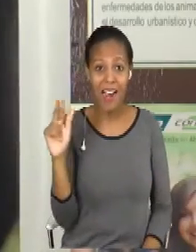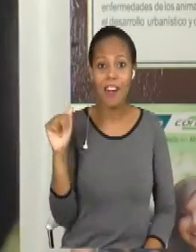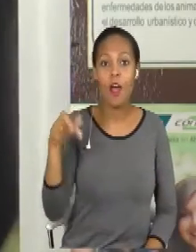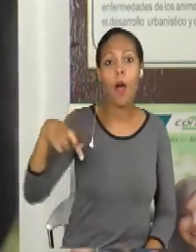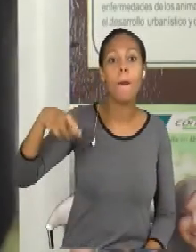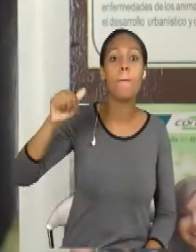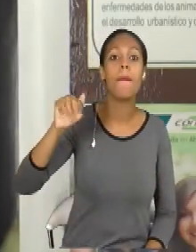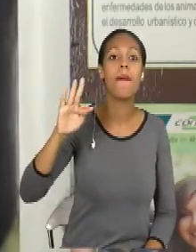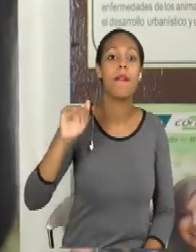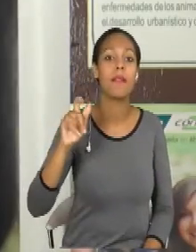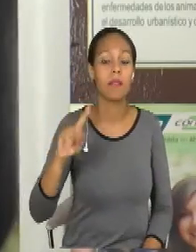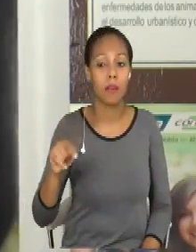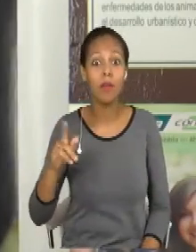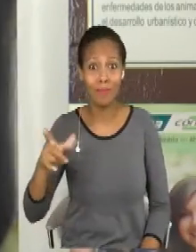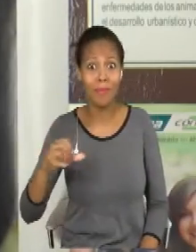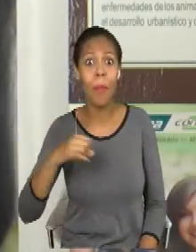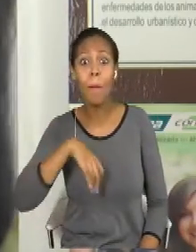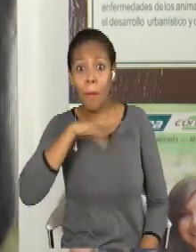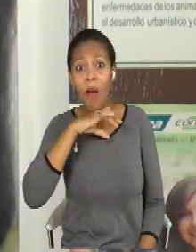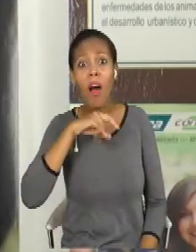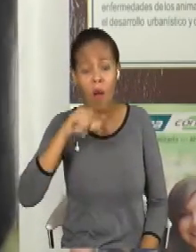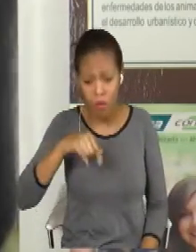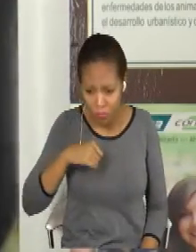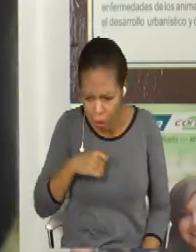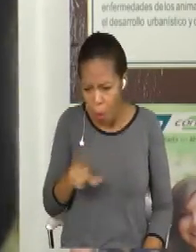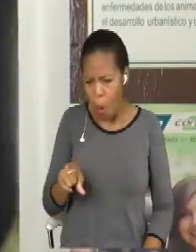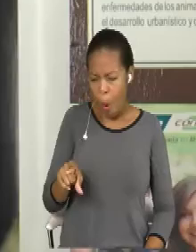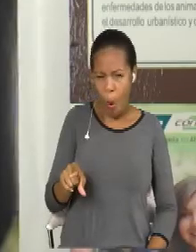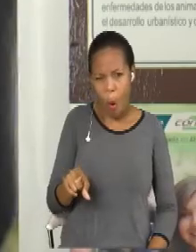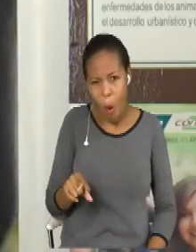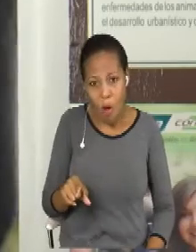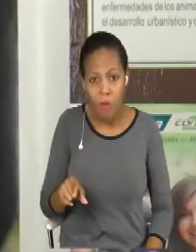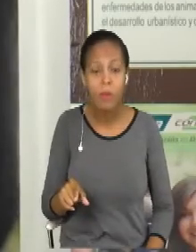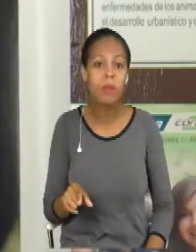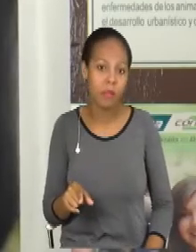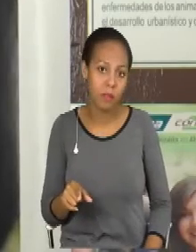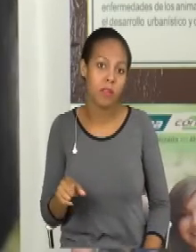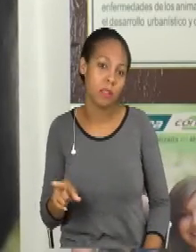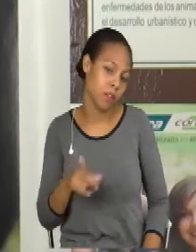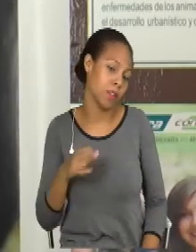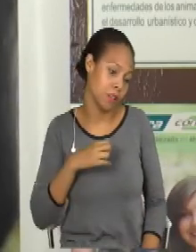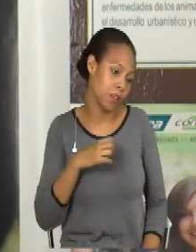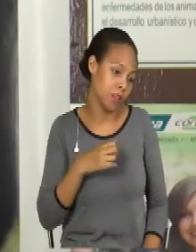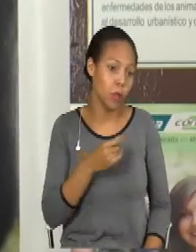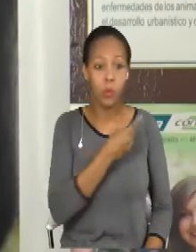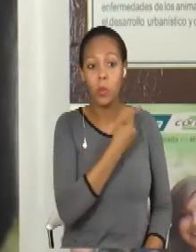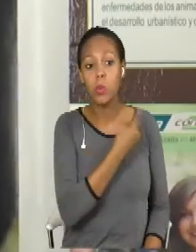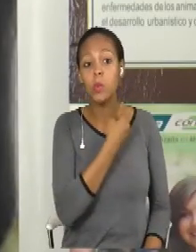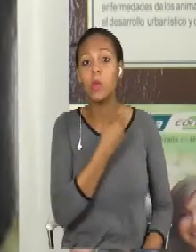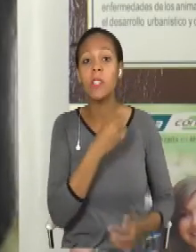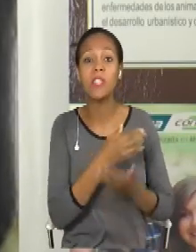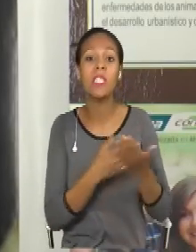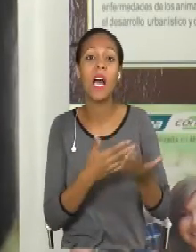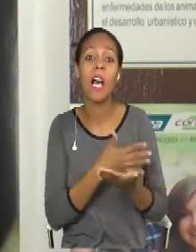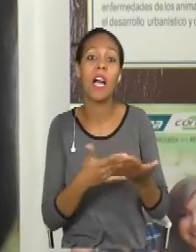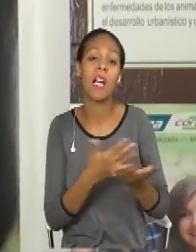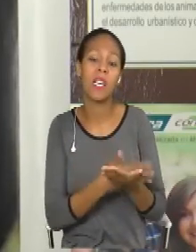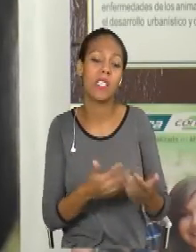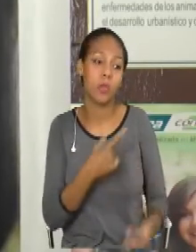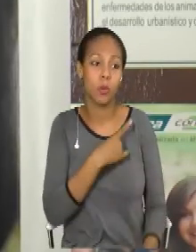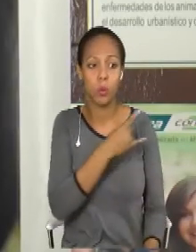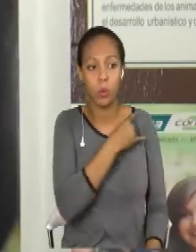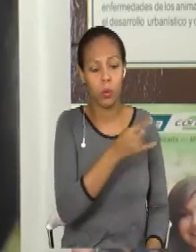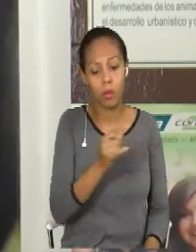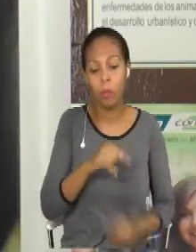de los perros y de otros animales para poder vivir, reproducirse, porque se alimentan de ellos. Entonces, no